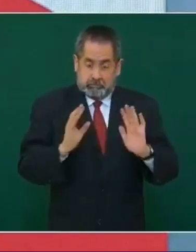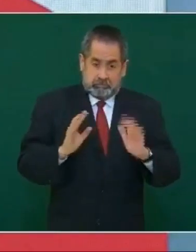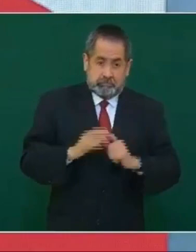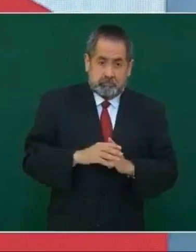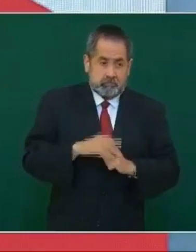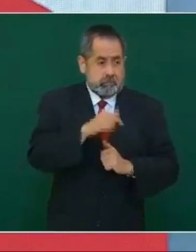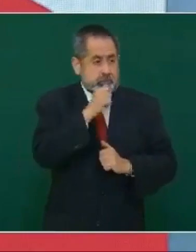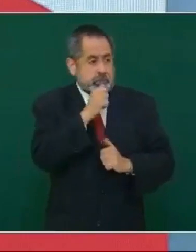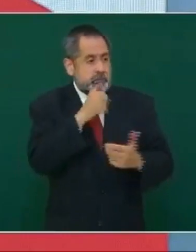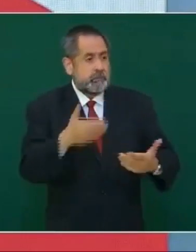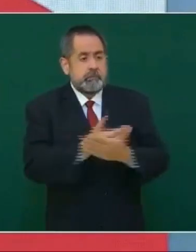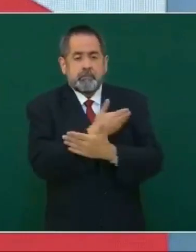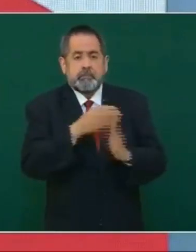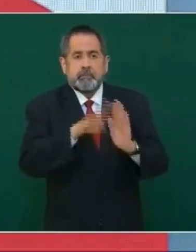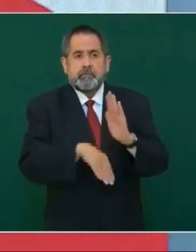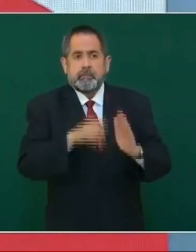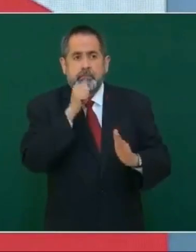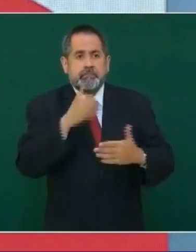no había nacido.